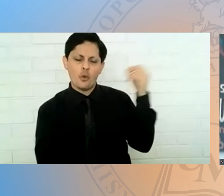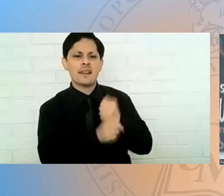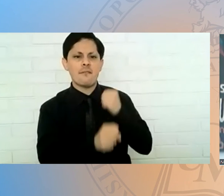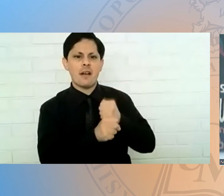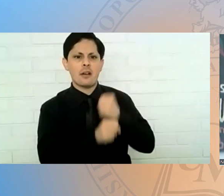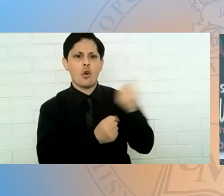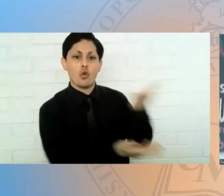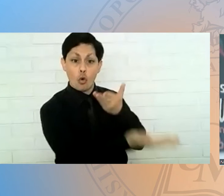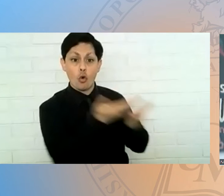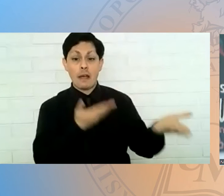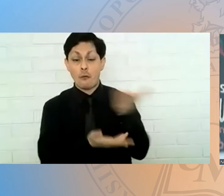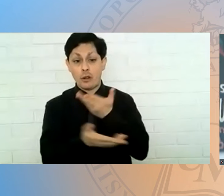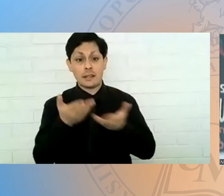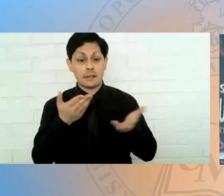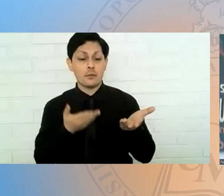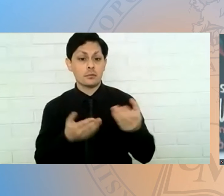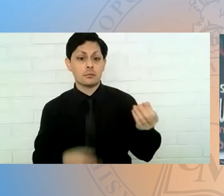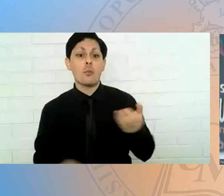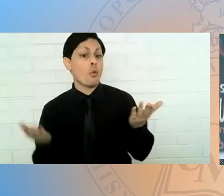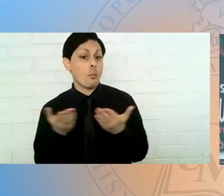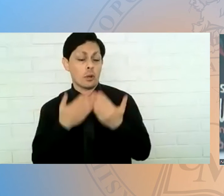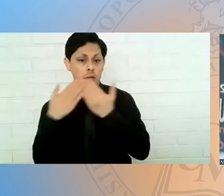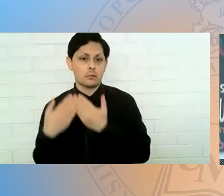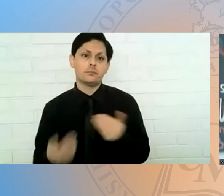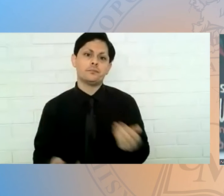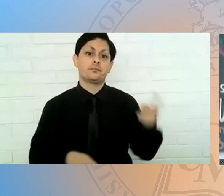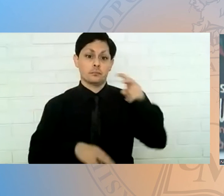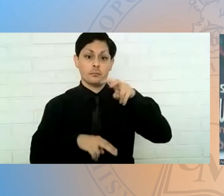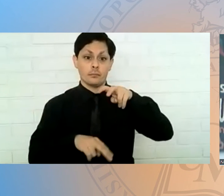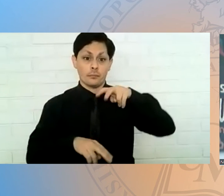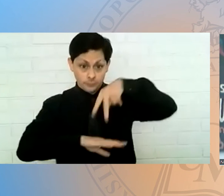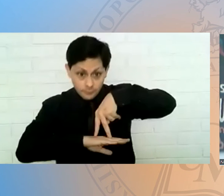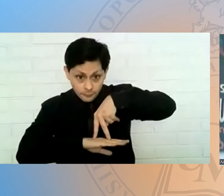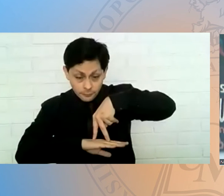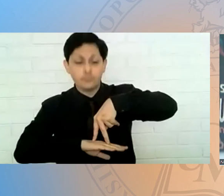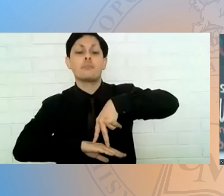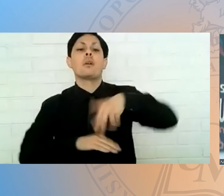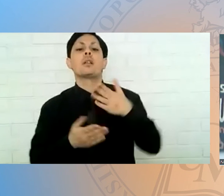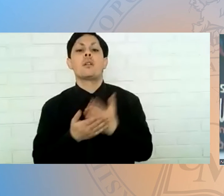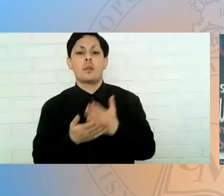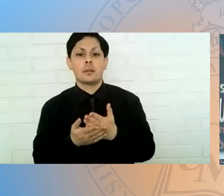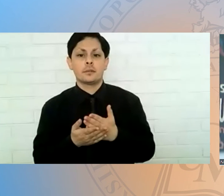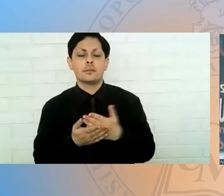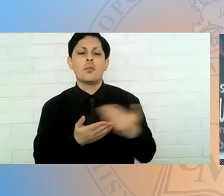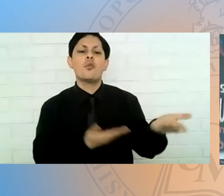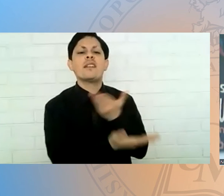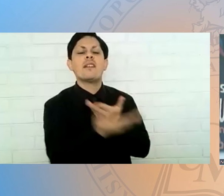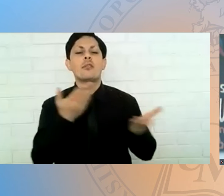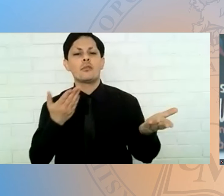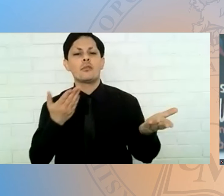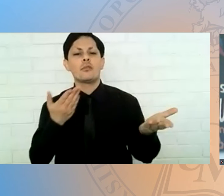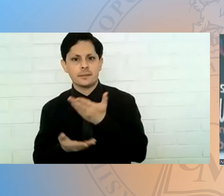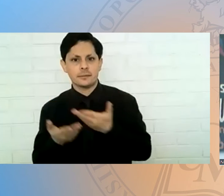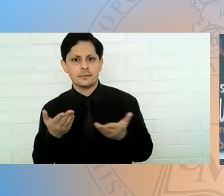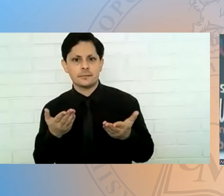colaborativo, diría un estudiante. Entonces, al llegar a la escuela sería natural trabajar colaborativamente